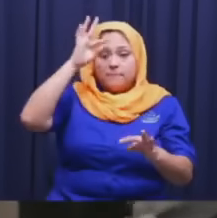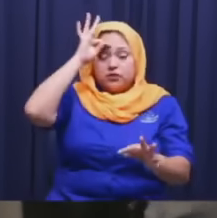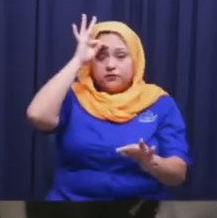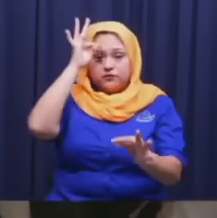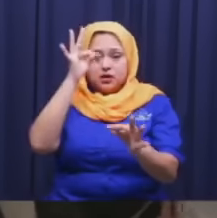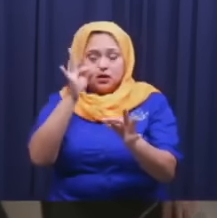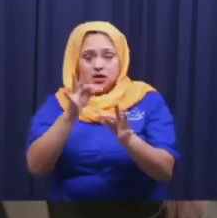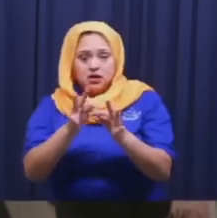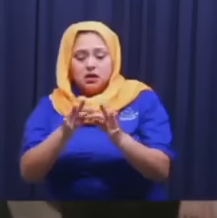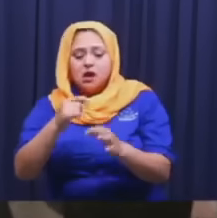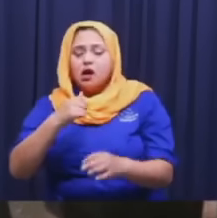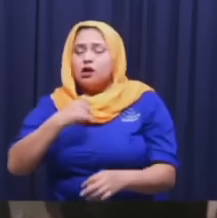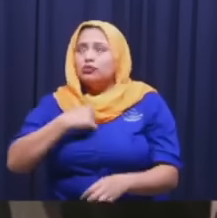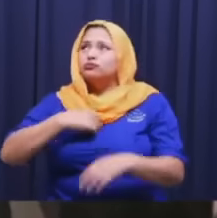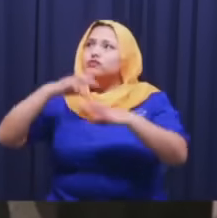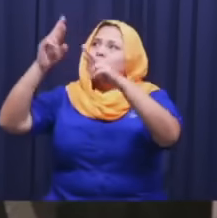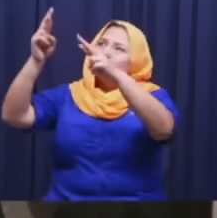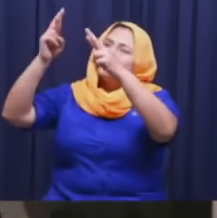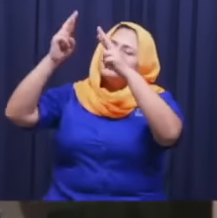Y por fe